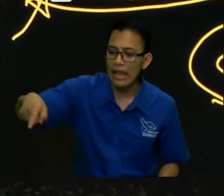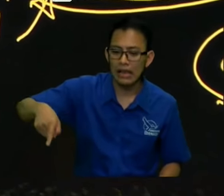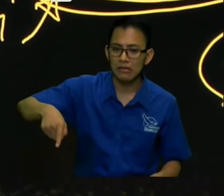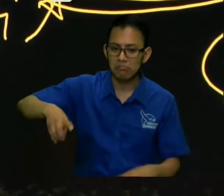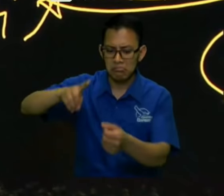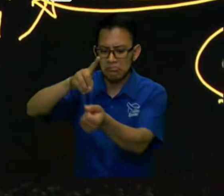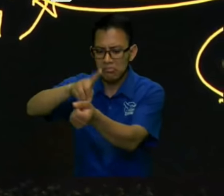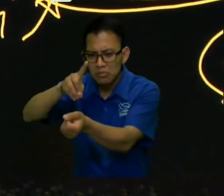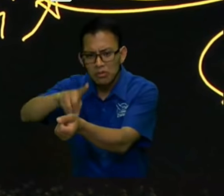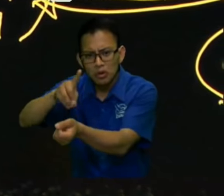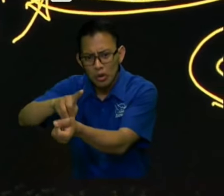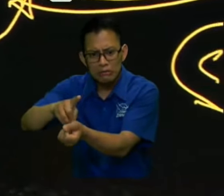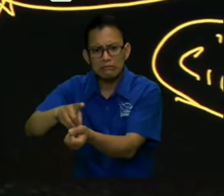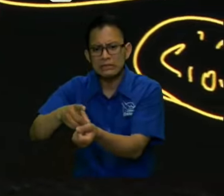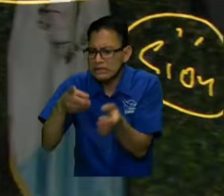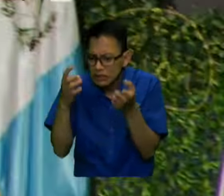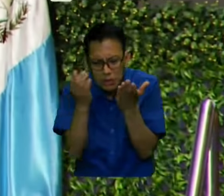estudiando.